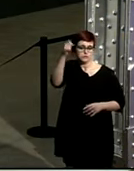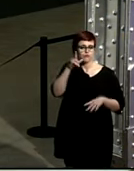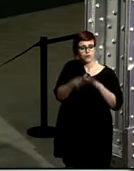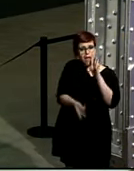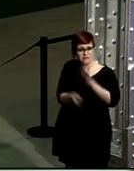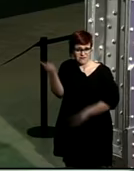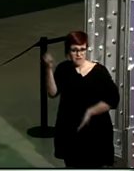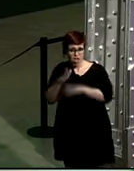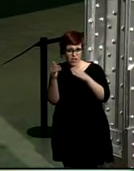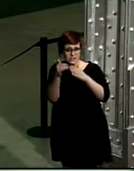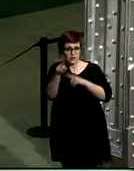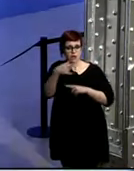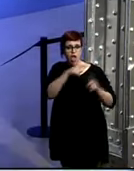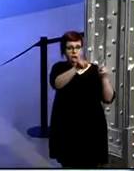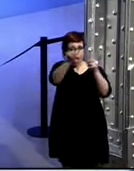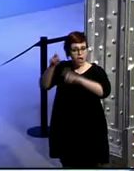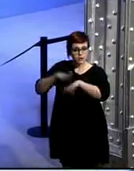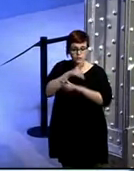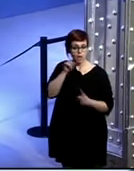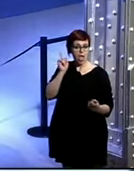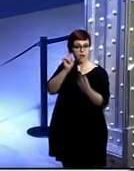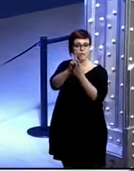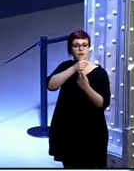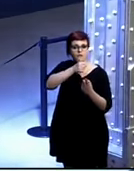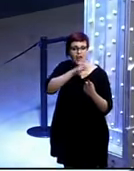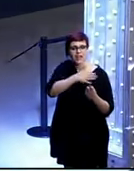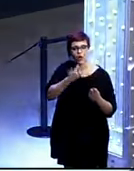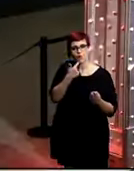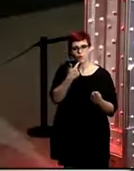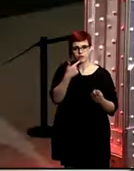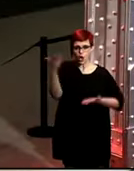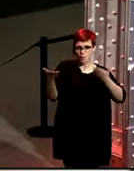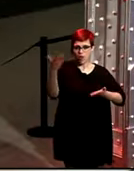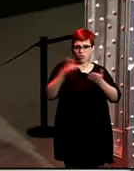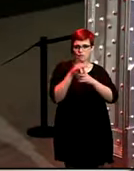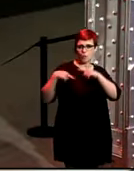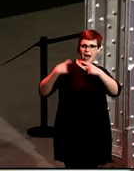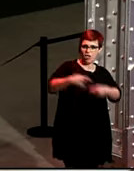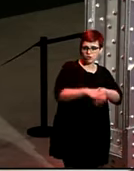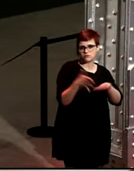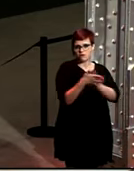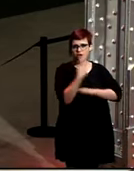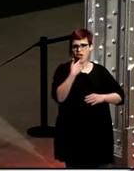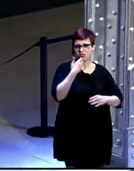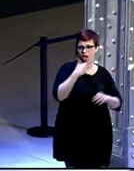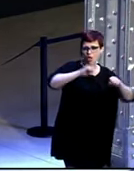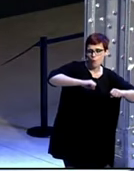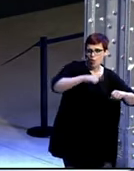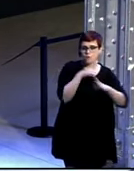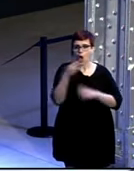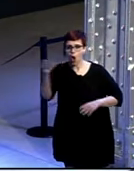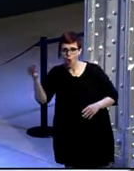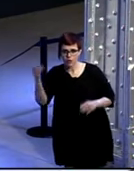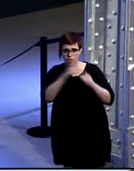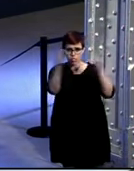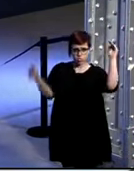iniciático y que se encuentra con una abuela. Quería hablar de 2 generaciones tan diferentes que se ayudan y que tienen tanta diferencia en